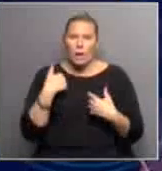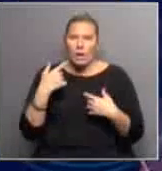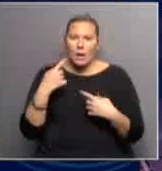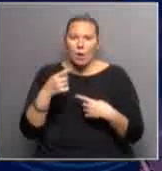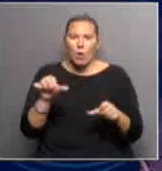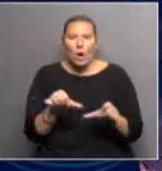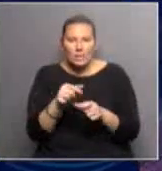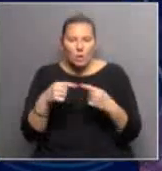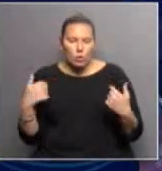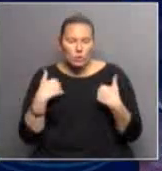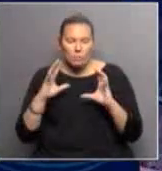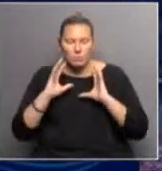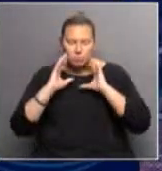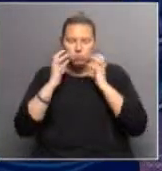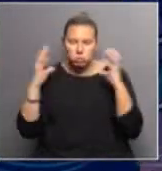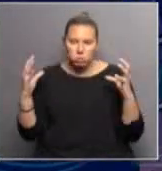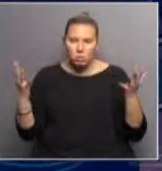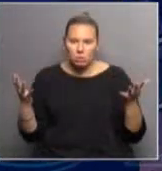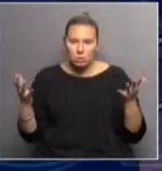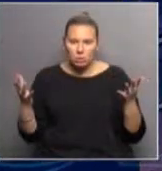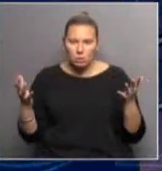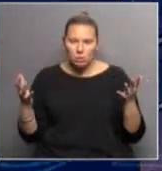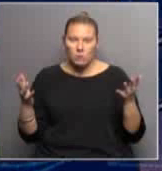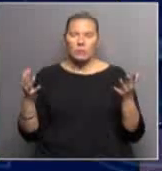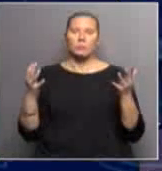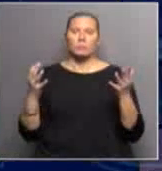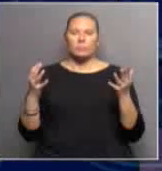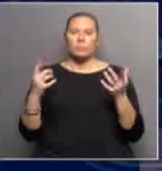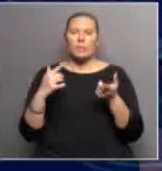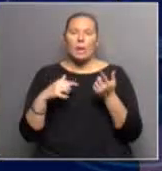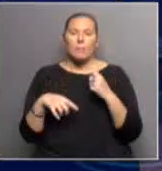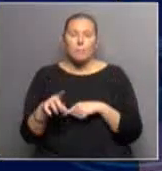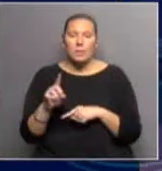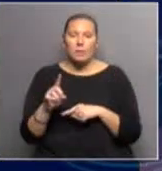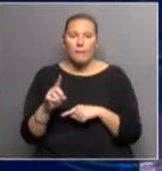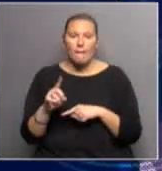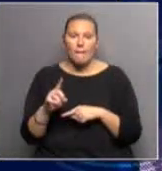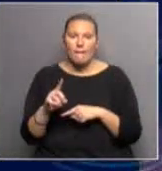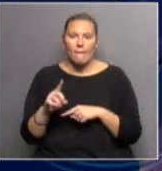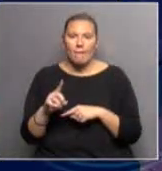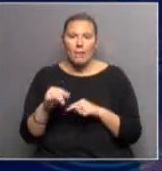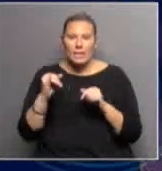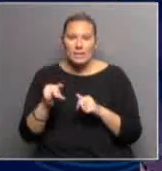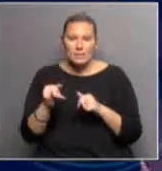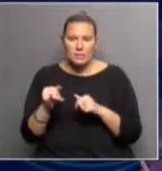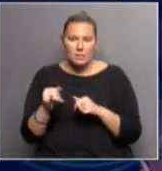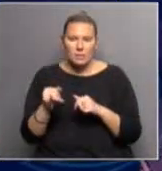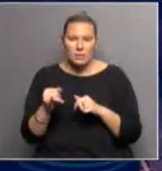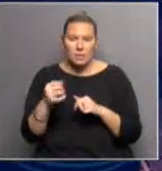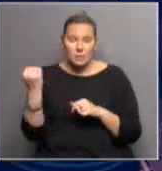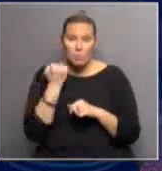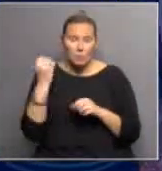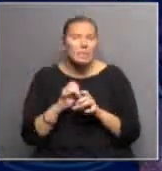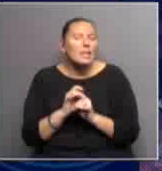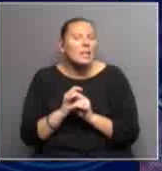o ella me hace cosas que a mí me saca de mi equilibrio, ¿verdad? Pero Lo que sí tenemos en común, y esto es importante, Noelia, que